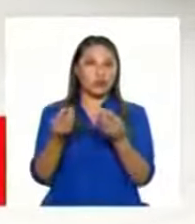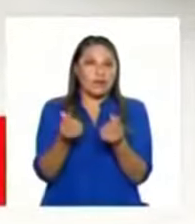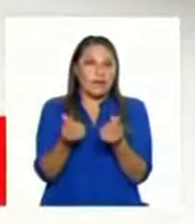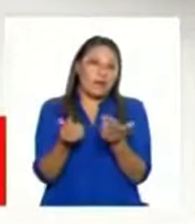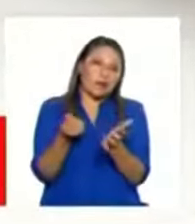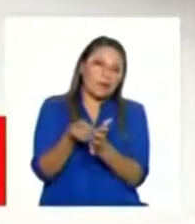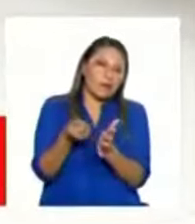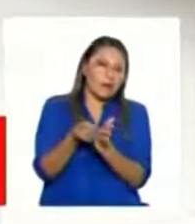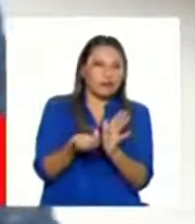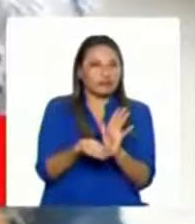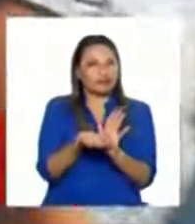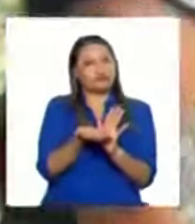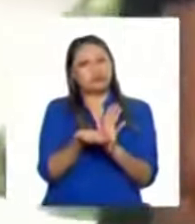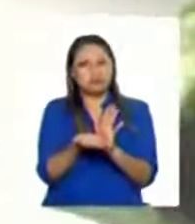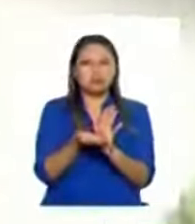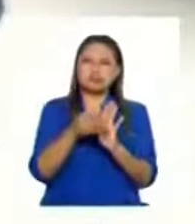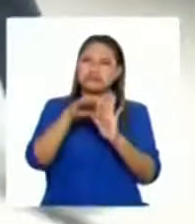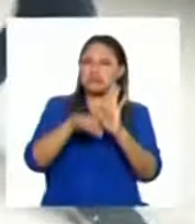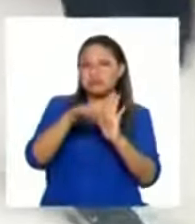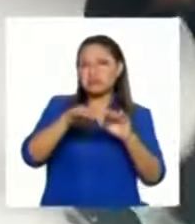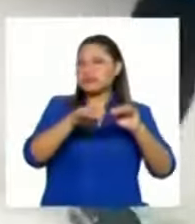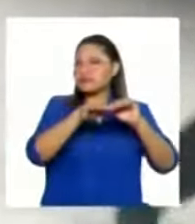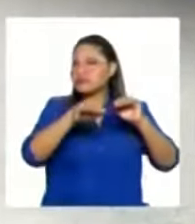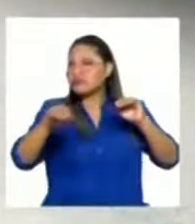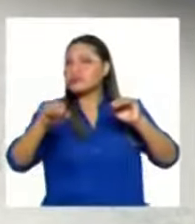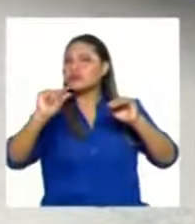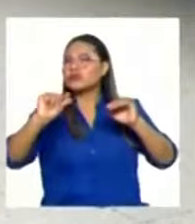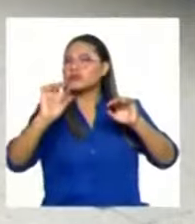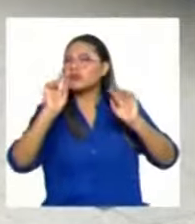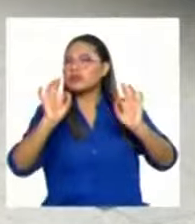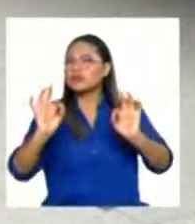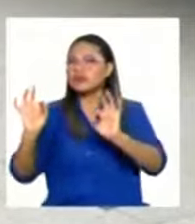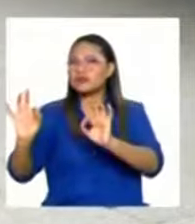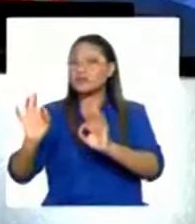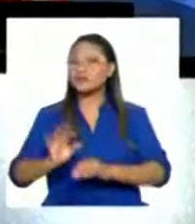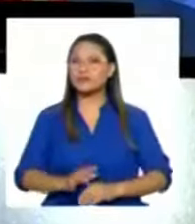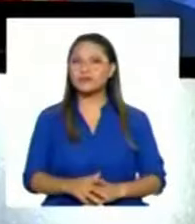precios de los pasajes no muestran variación hasta el momento.